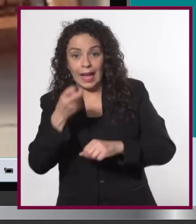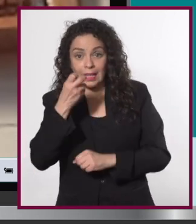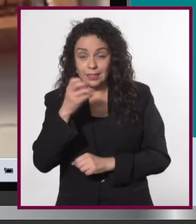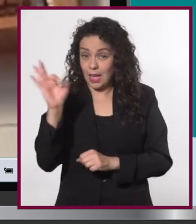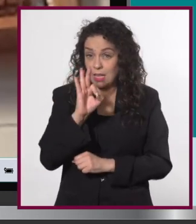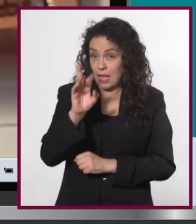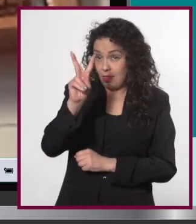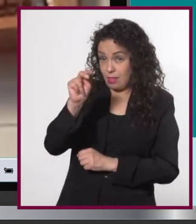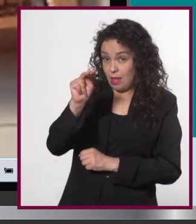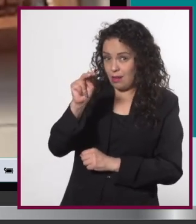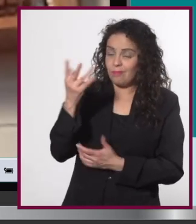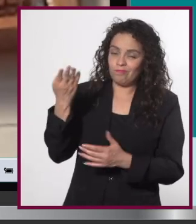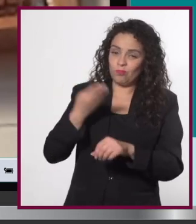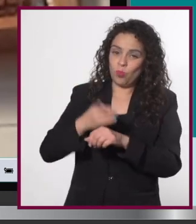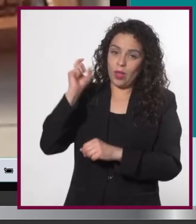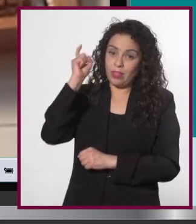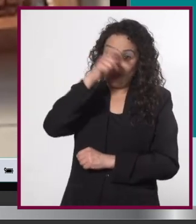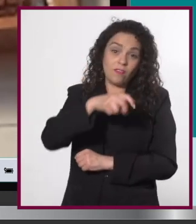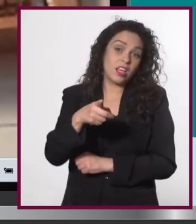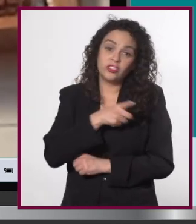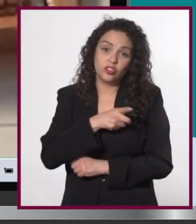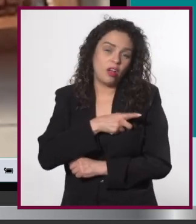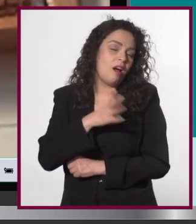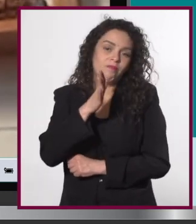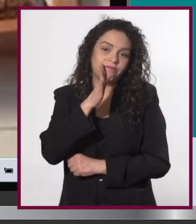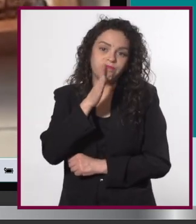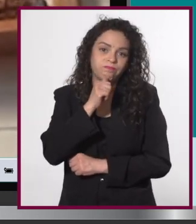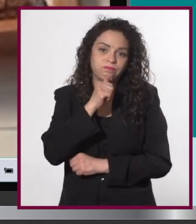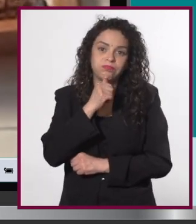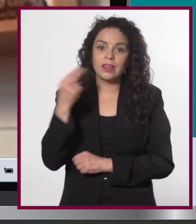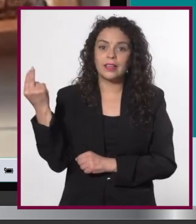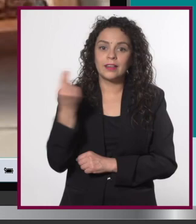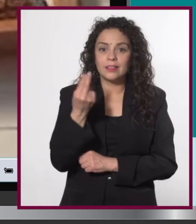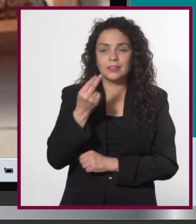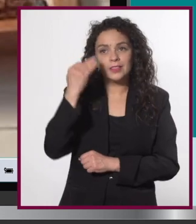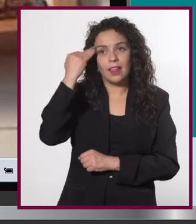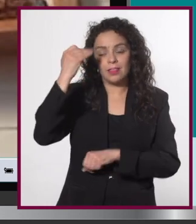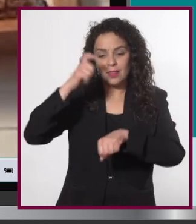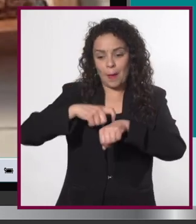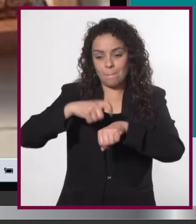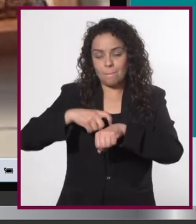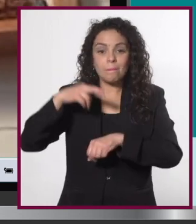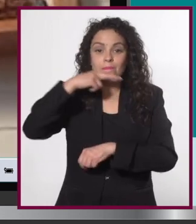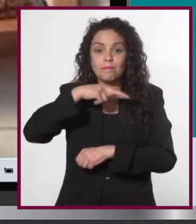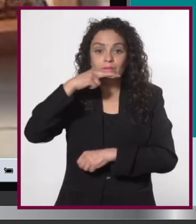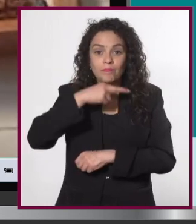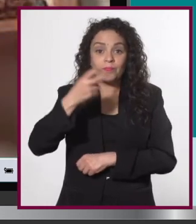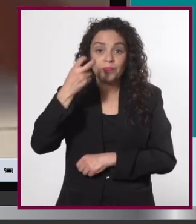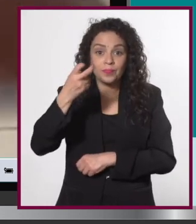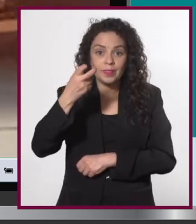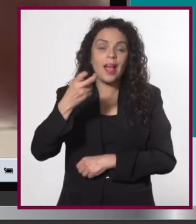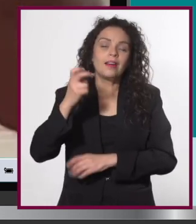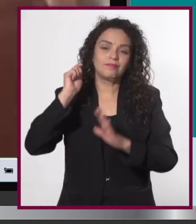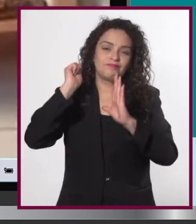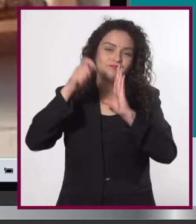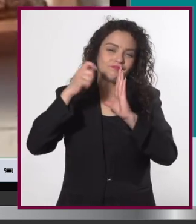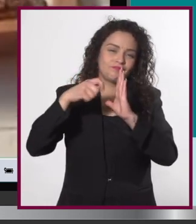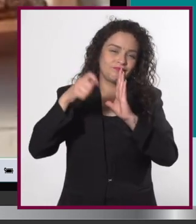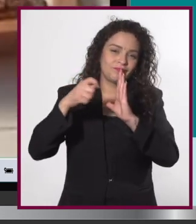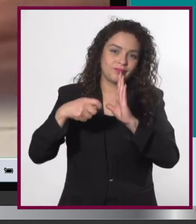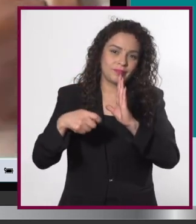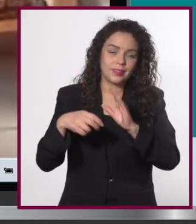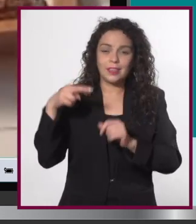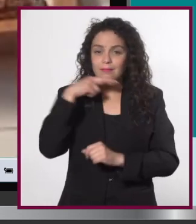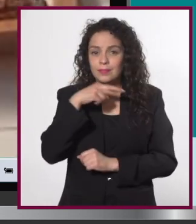la televisión, pues difícilmente lo haces tú solo porque pues tienes los tiempos más reducidos y es un trabajo donde tienes que hacerlo de manera más rápida, entonces